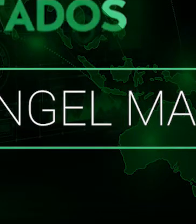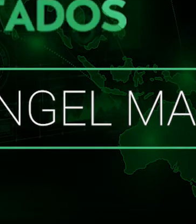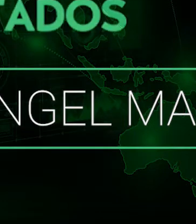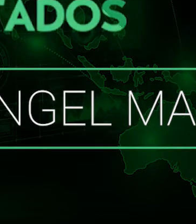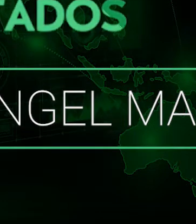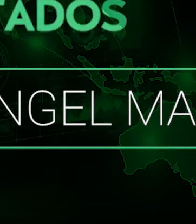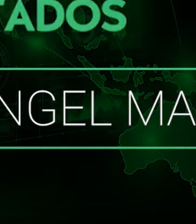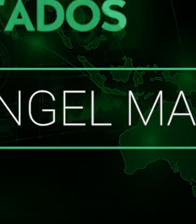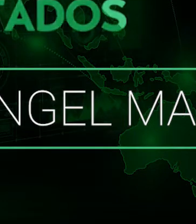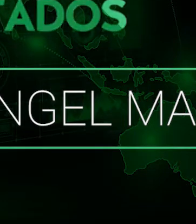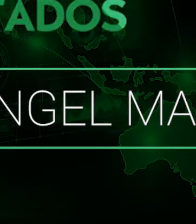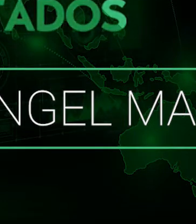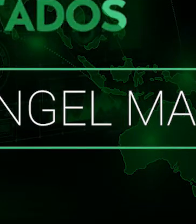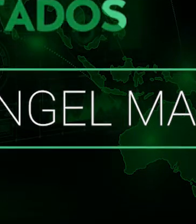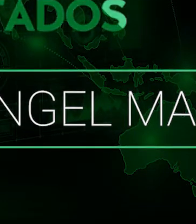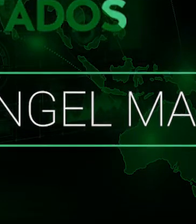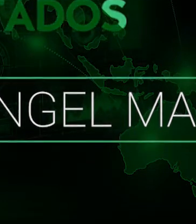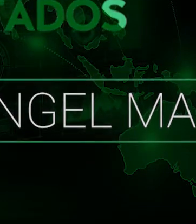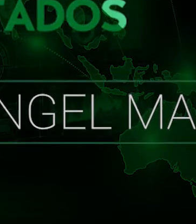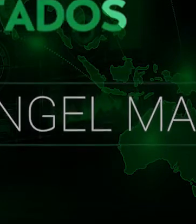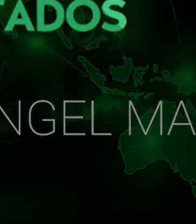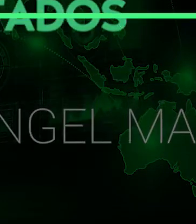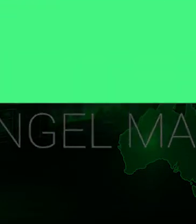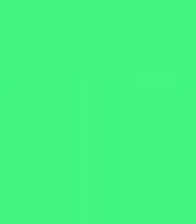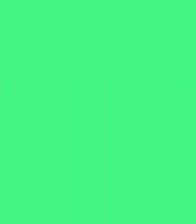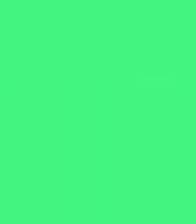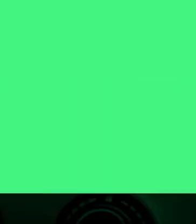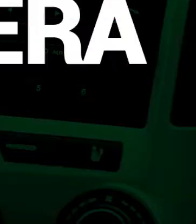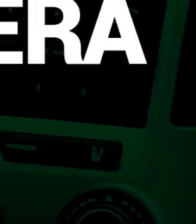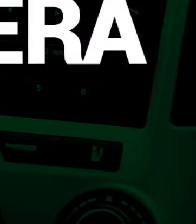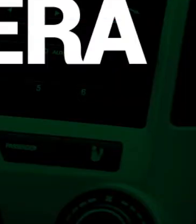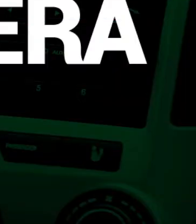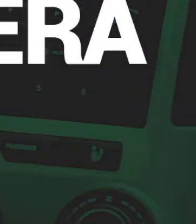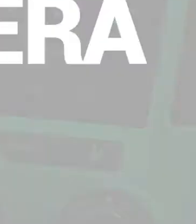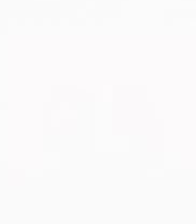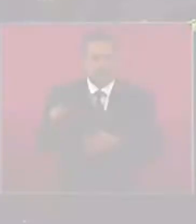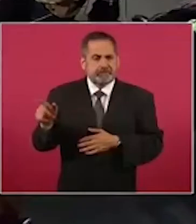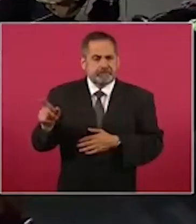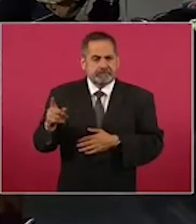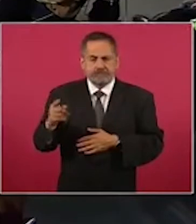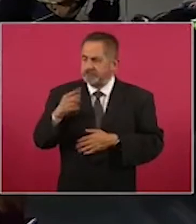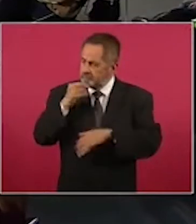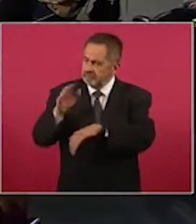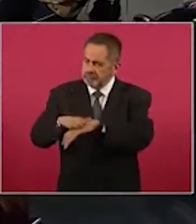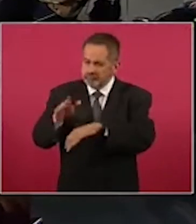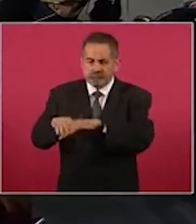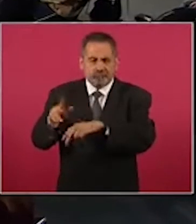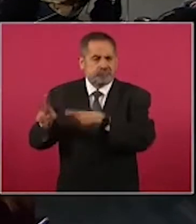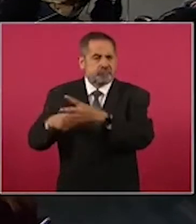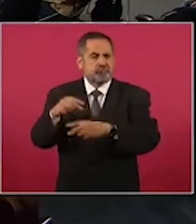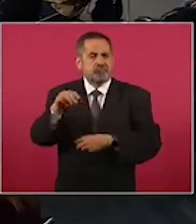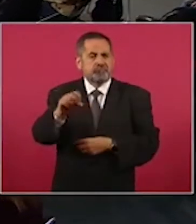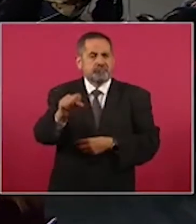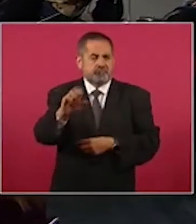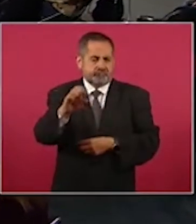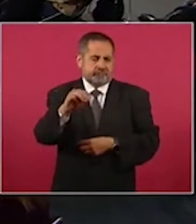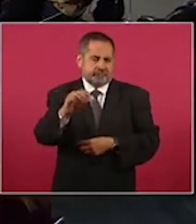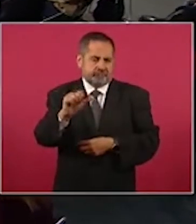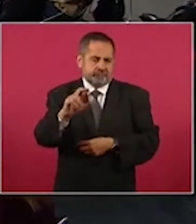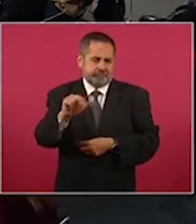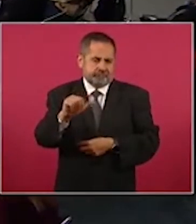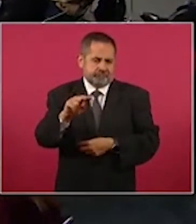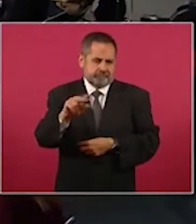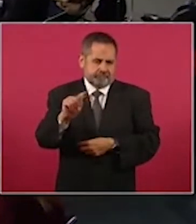Marín. Quédese con nosotros, aquí están las noticias. La mañanera. Este miércoles en la conferencia de prensa,